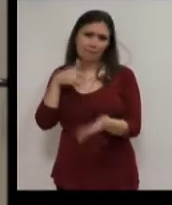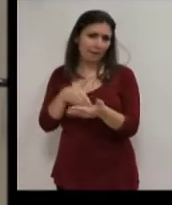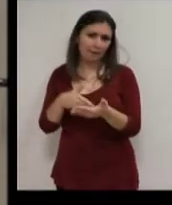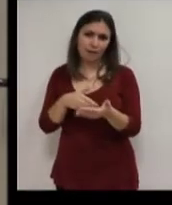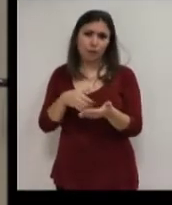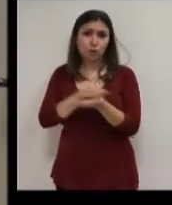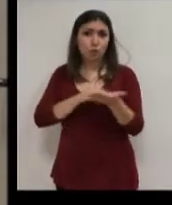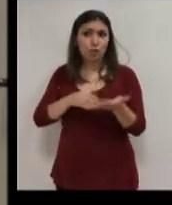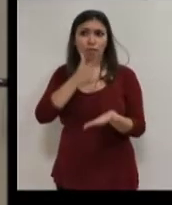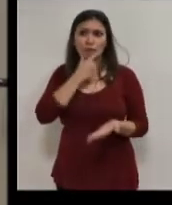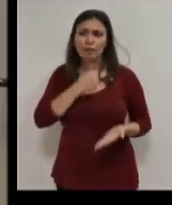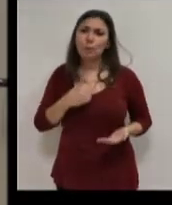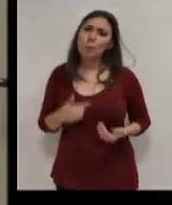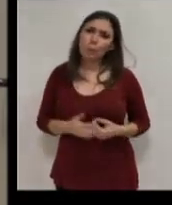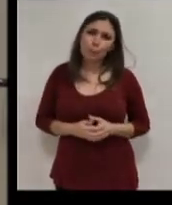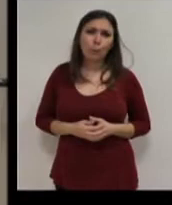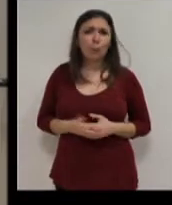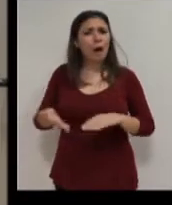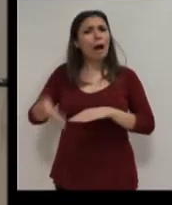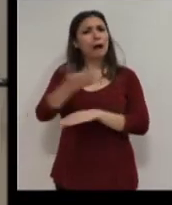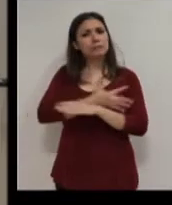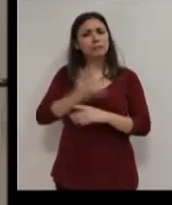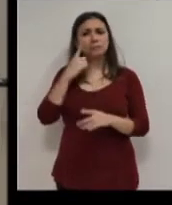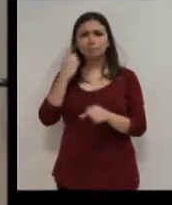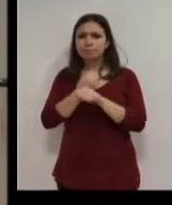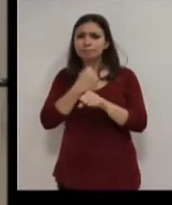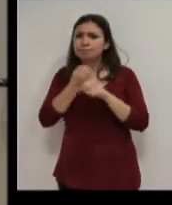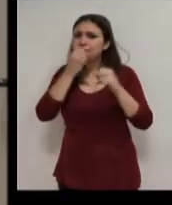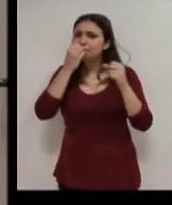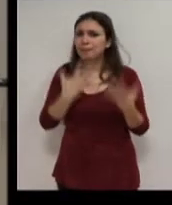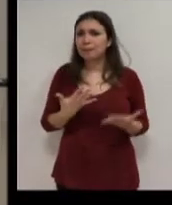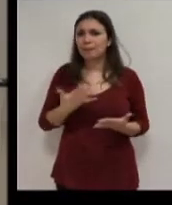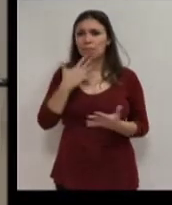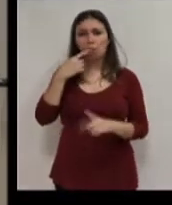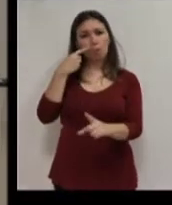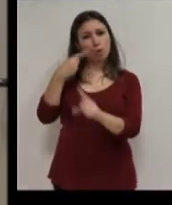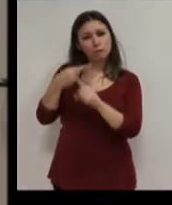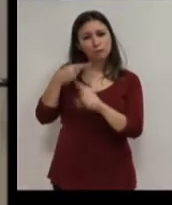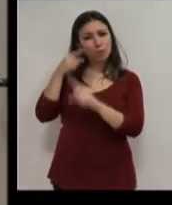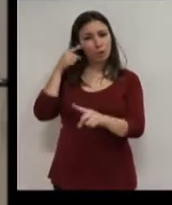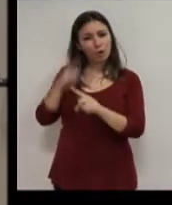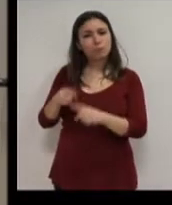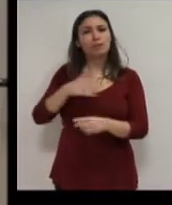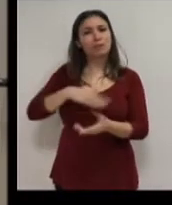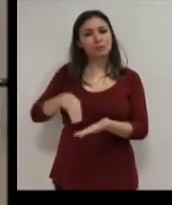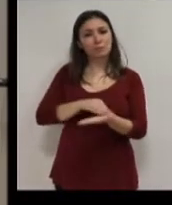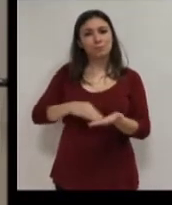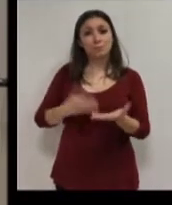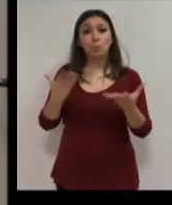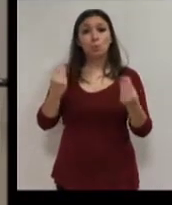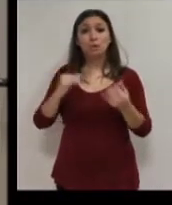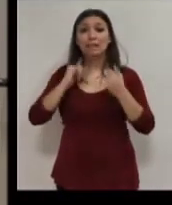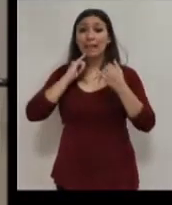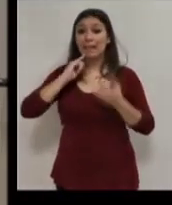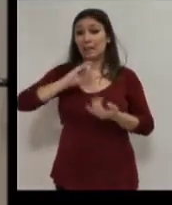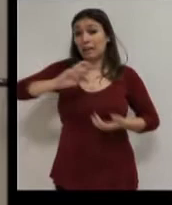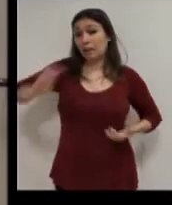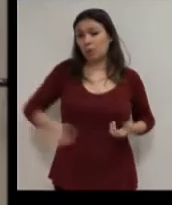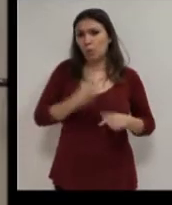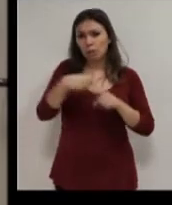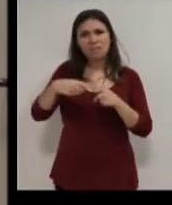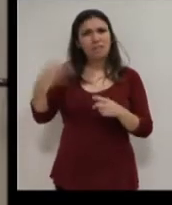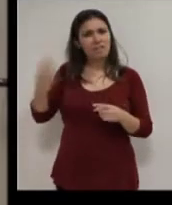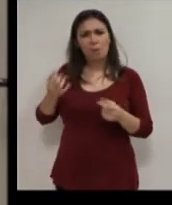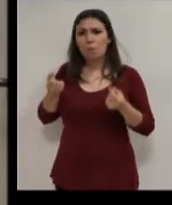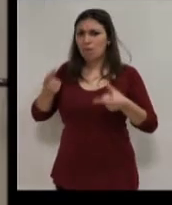idiomas creo que es una barrera que es difícil de superar si no se trabaja positivamente para ella, ¿no? El